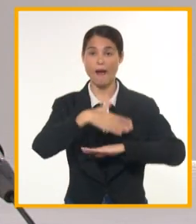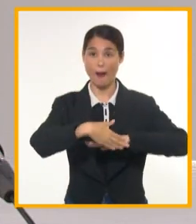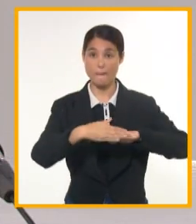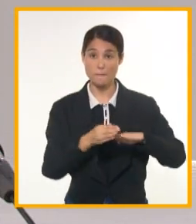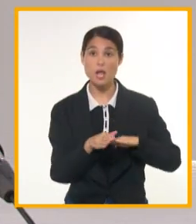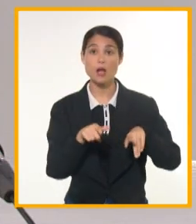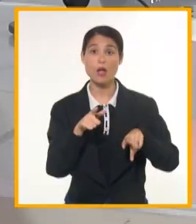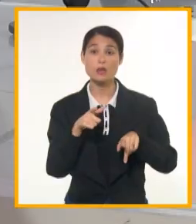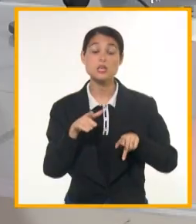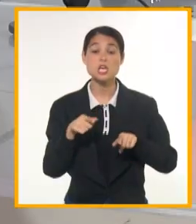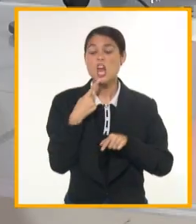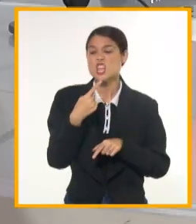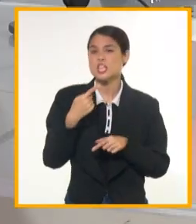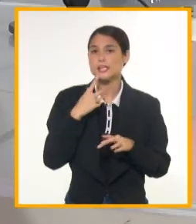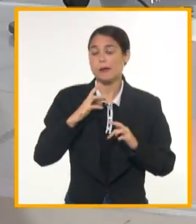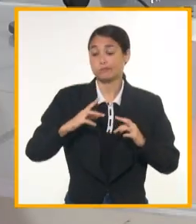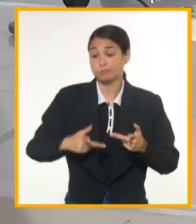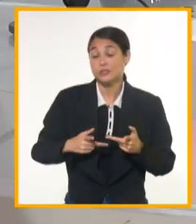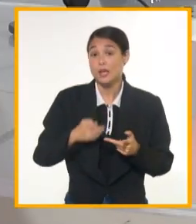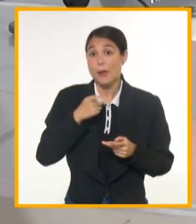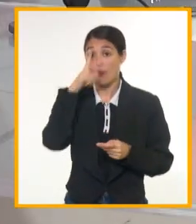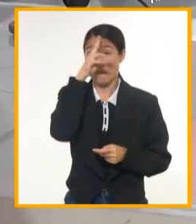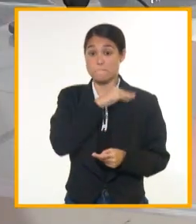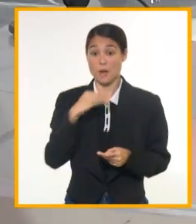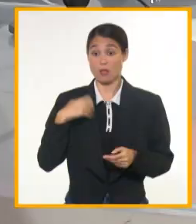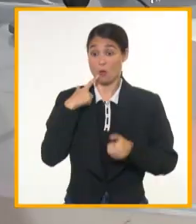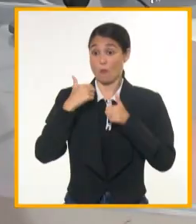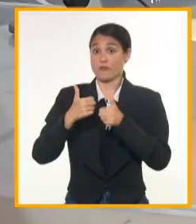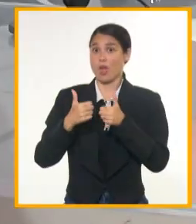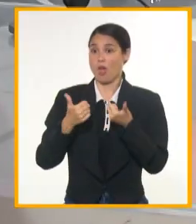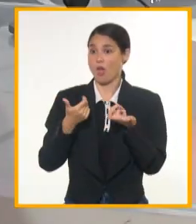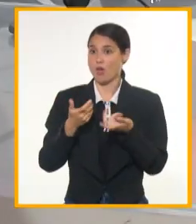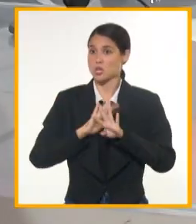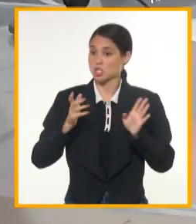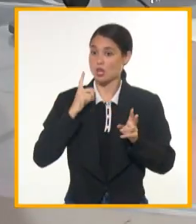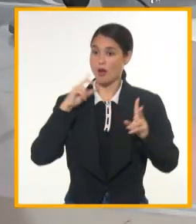de la labor que hacen los médicos cubanos, sino además le dice que ellos han investigado